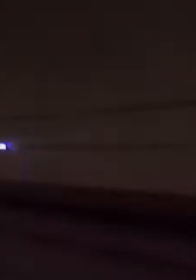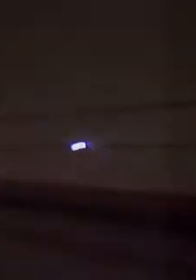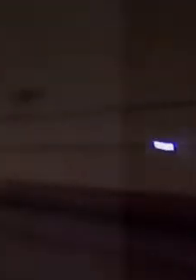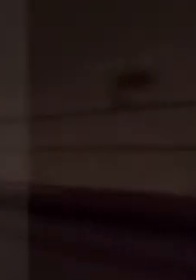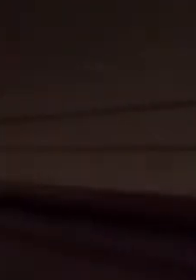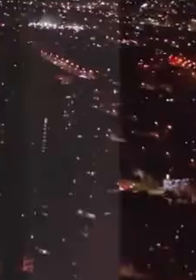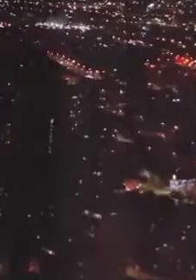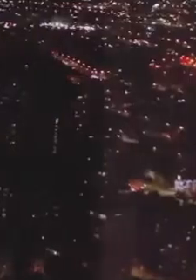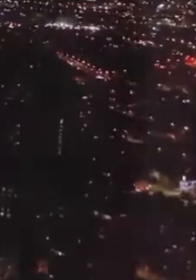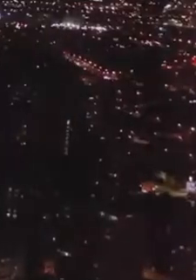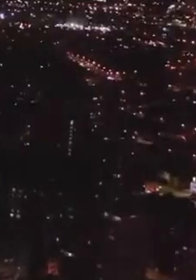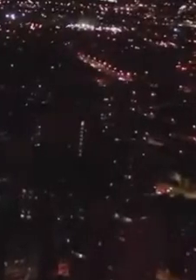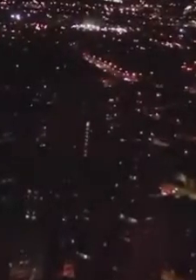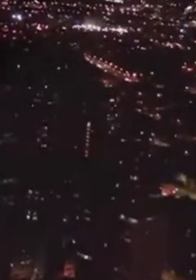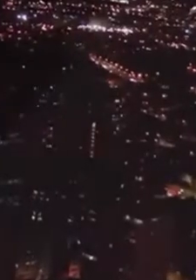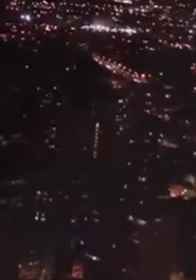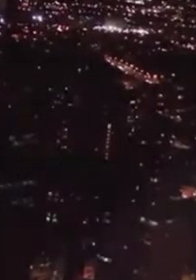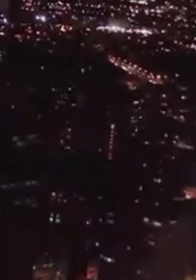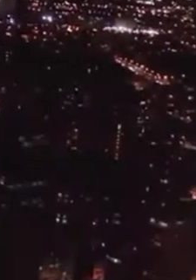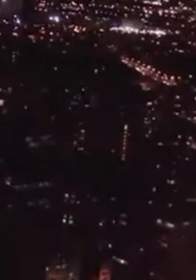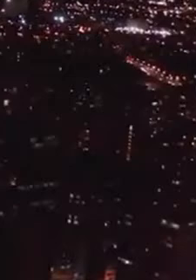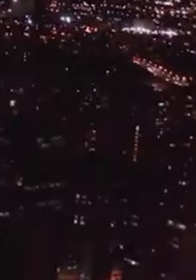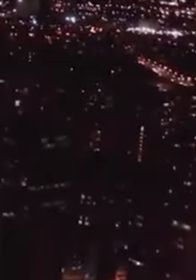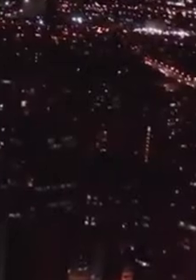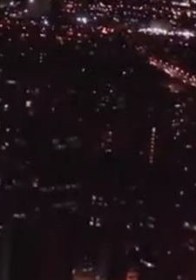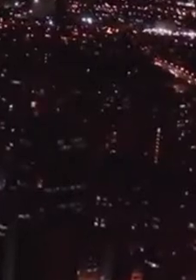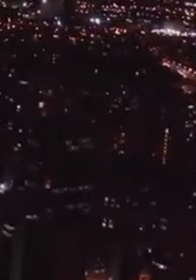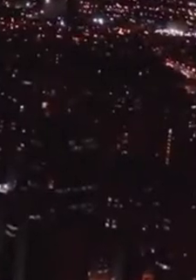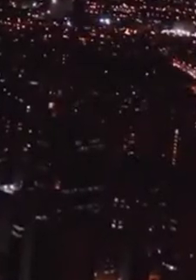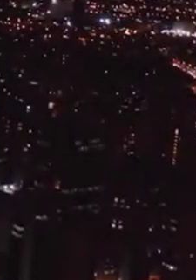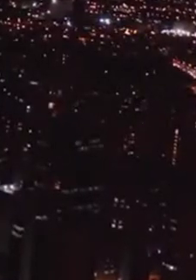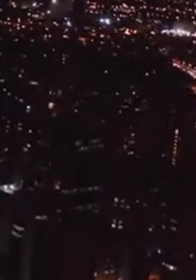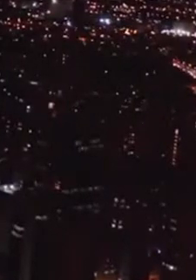RTBC Noticias. Emisión fin de semana.